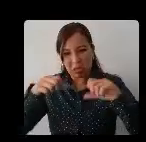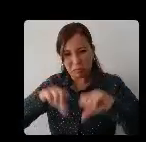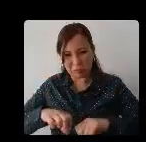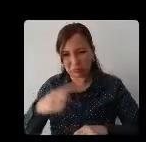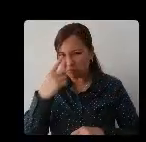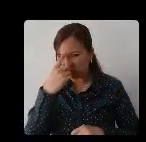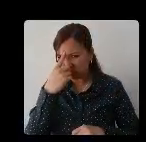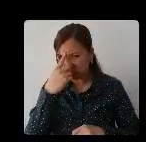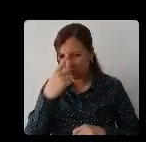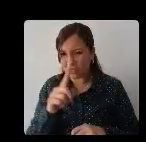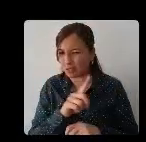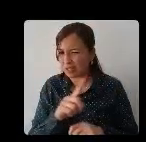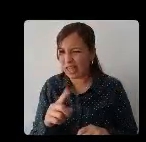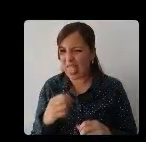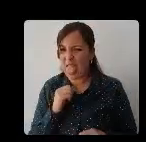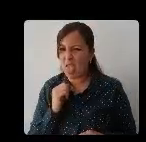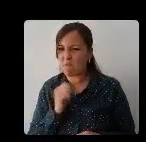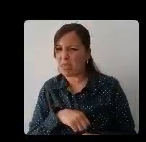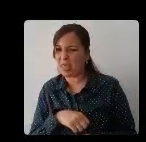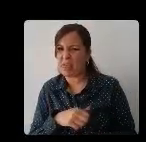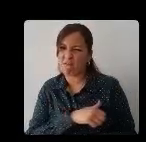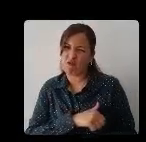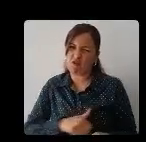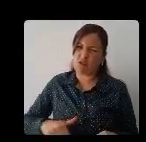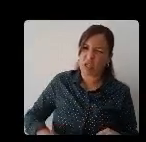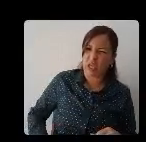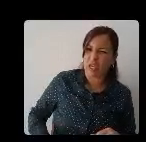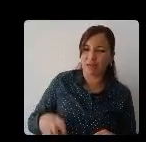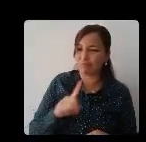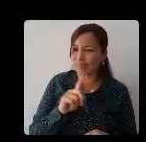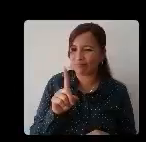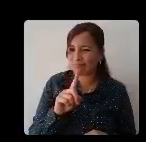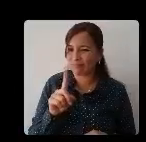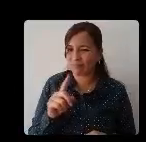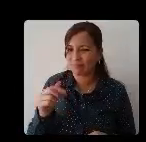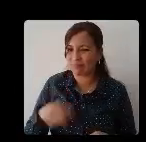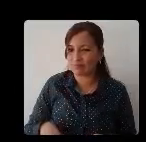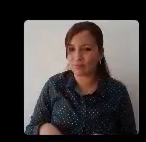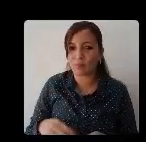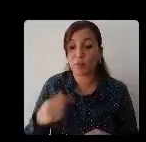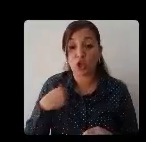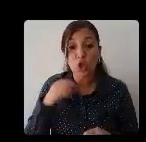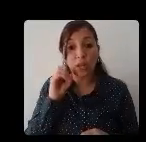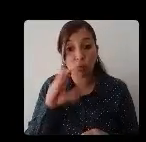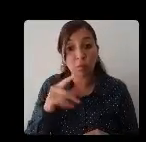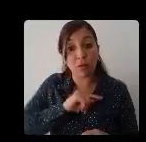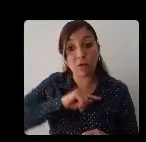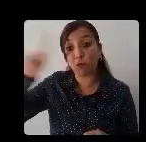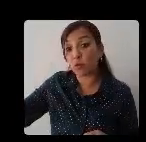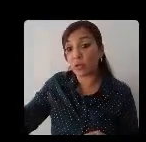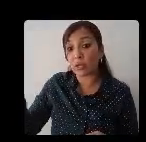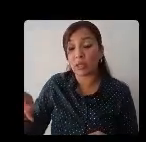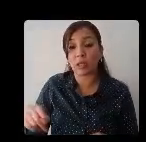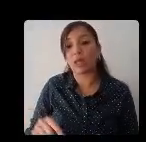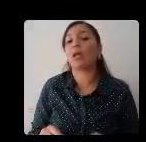¿no? Pero esa pasión me movía y yo continuaba trabajando para mis asociadas, el uno, el otro, coordinando, apoyando,